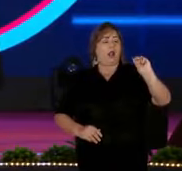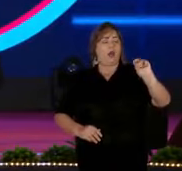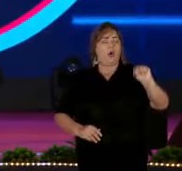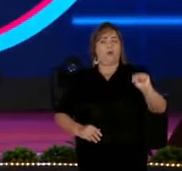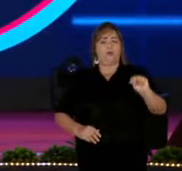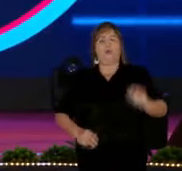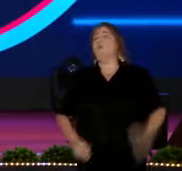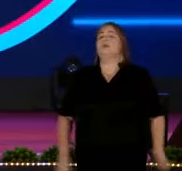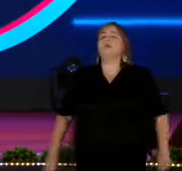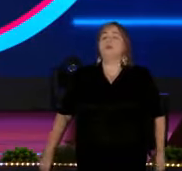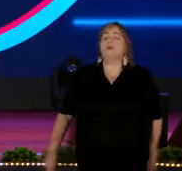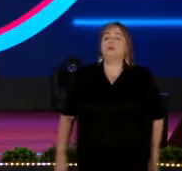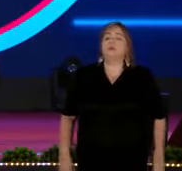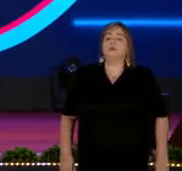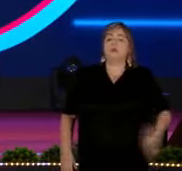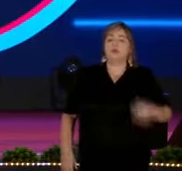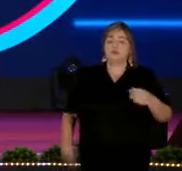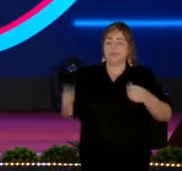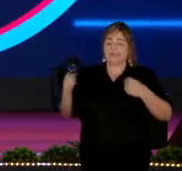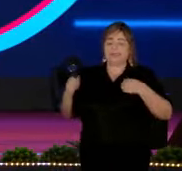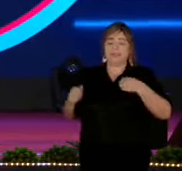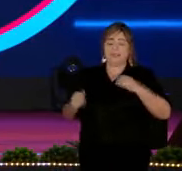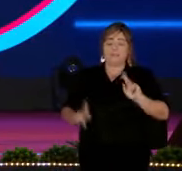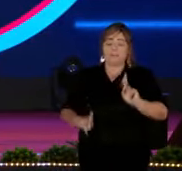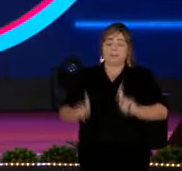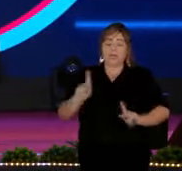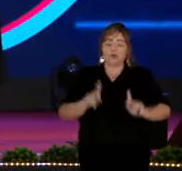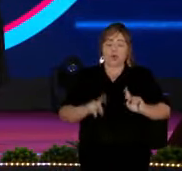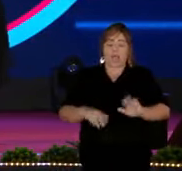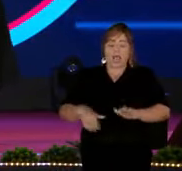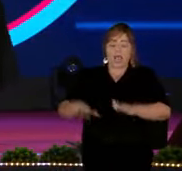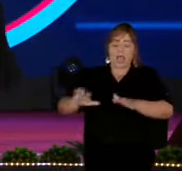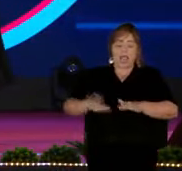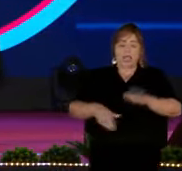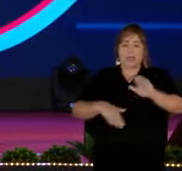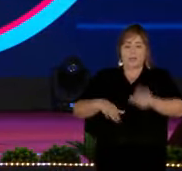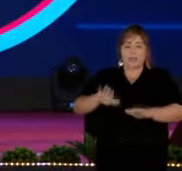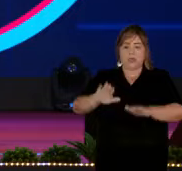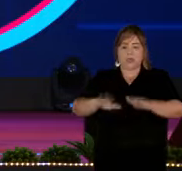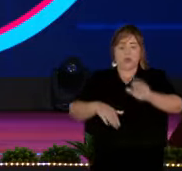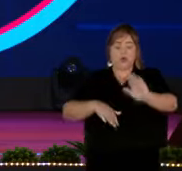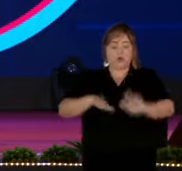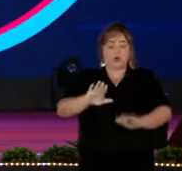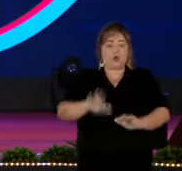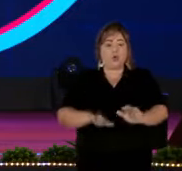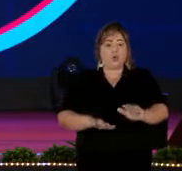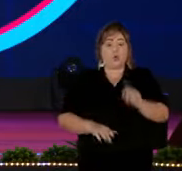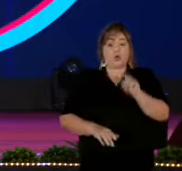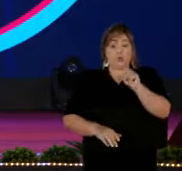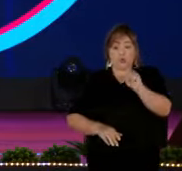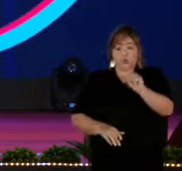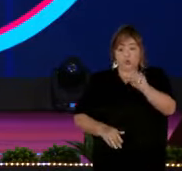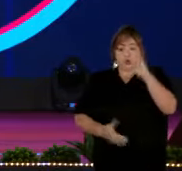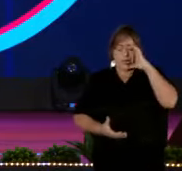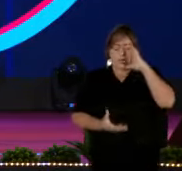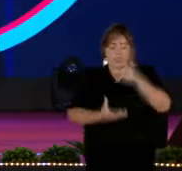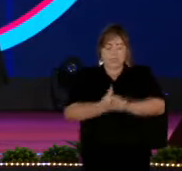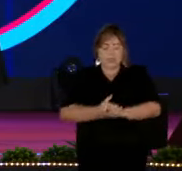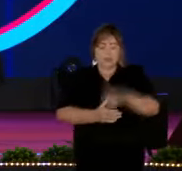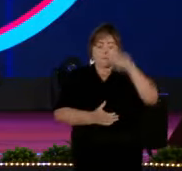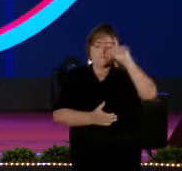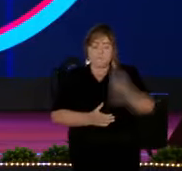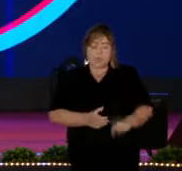Candela, candela. Caminarán y no se fatigarán. La vida de un creyente es un continuo movimiento. A